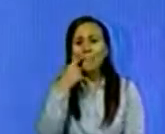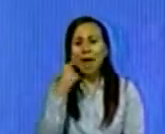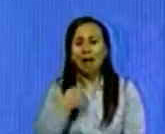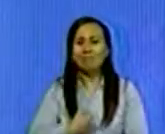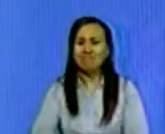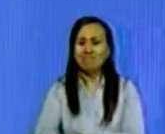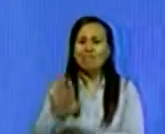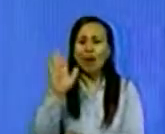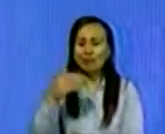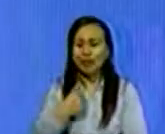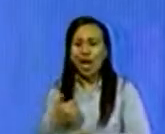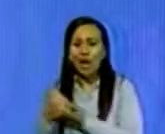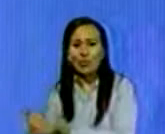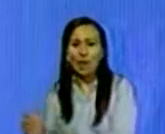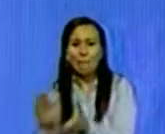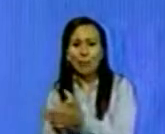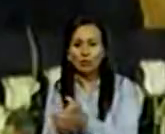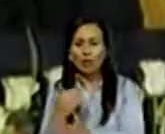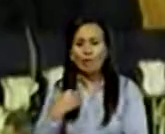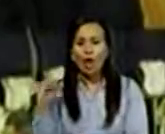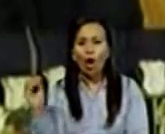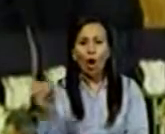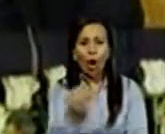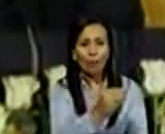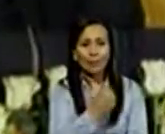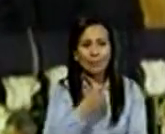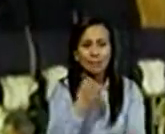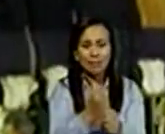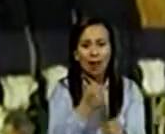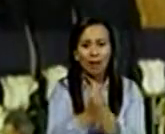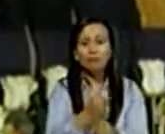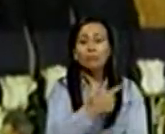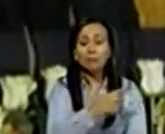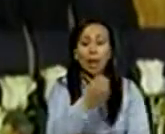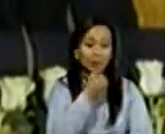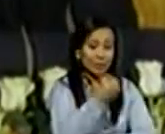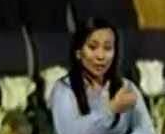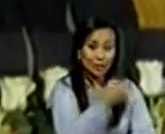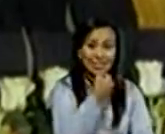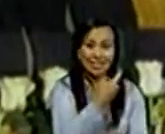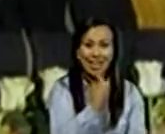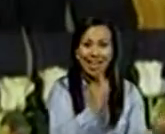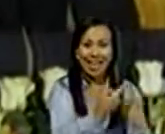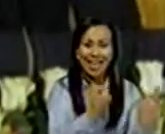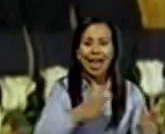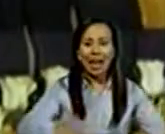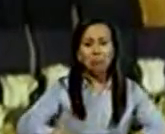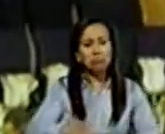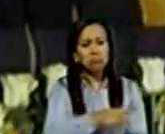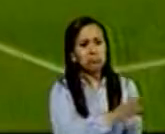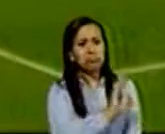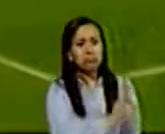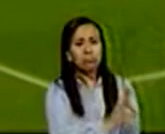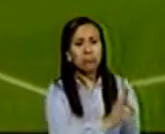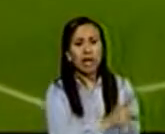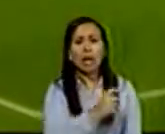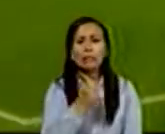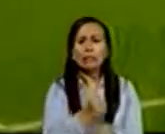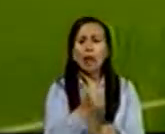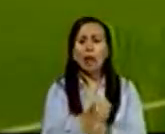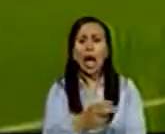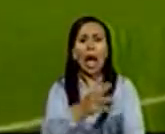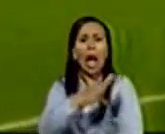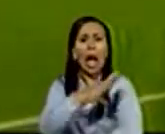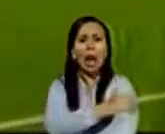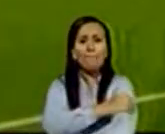compromiso con la niñez y la juventud de mi país. En su intervención, el presidente Moreno destacó las virtudes del jugador, quien llegó a ser capitán